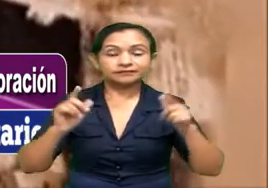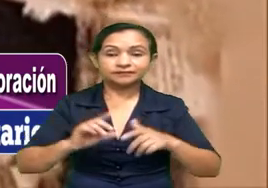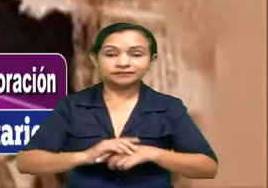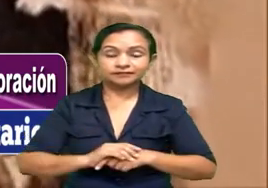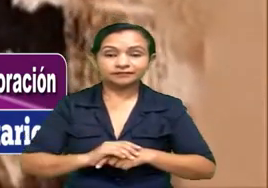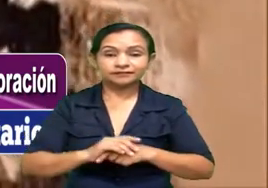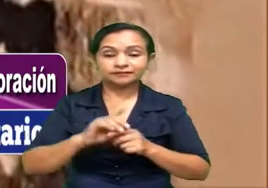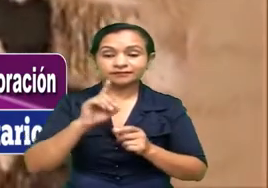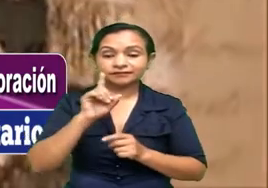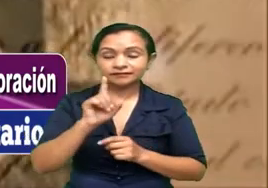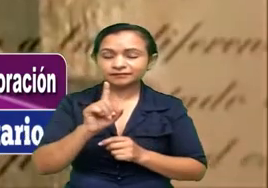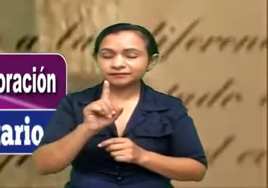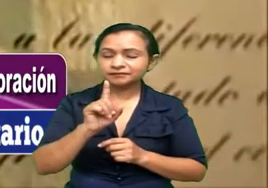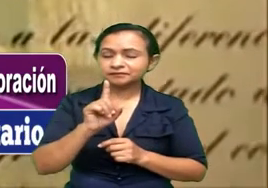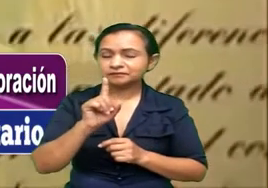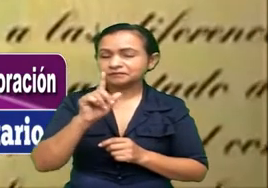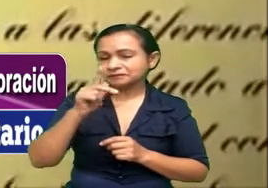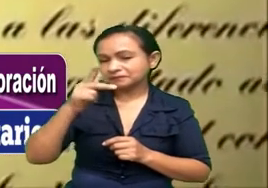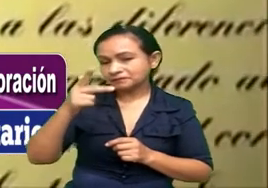hasta